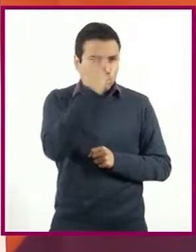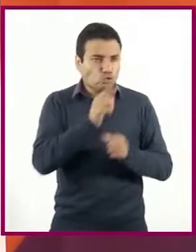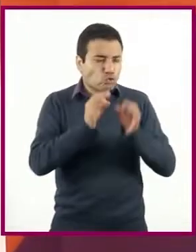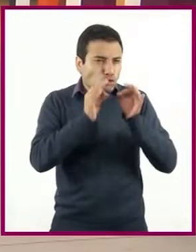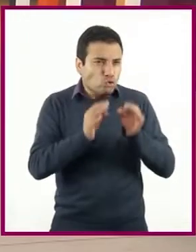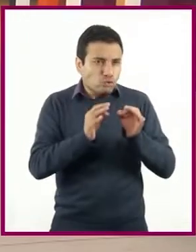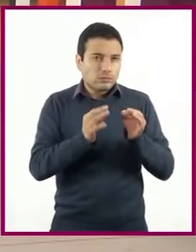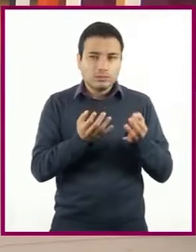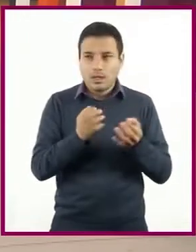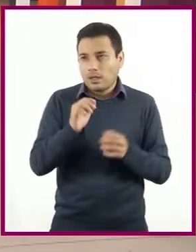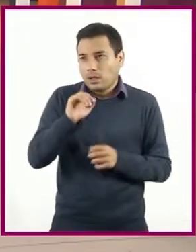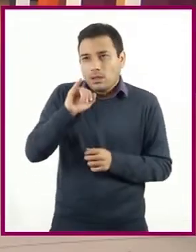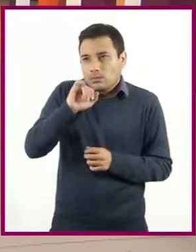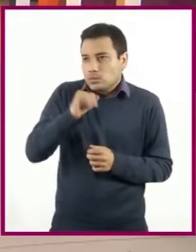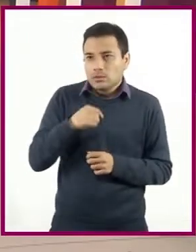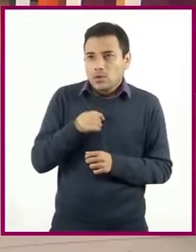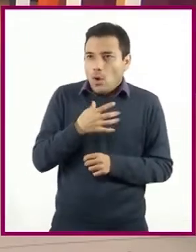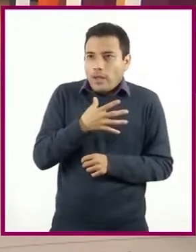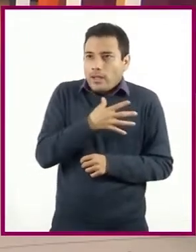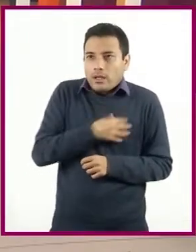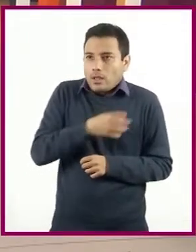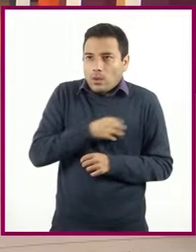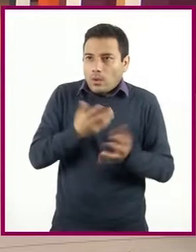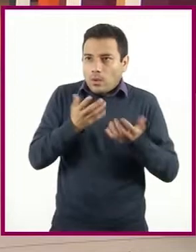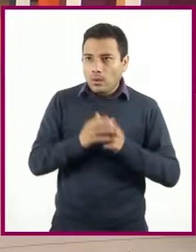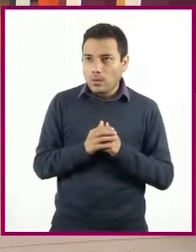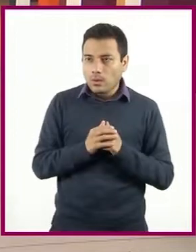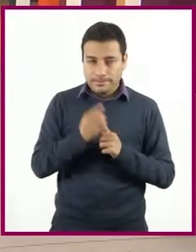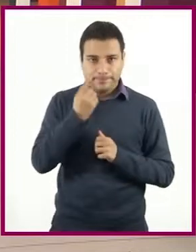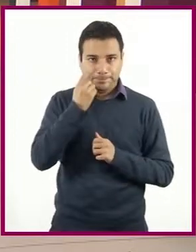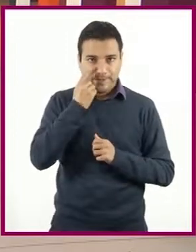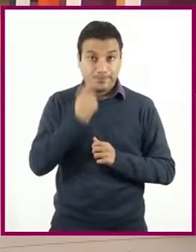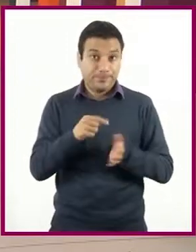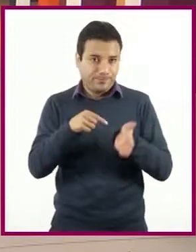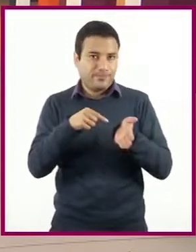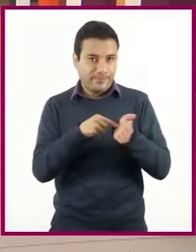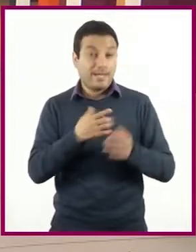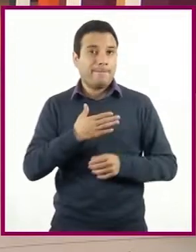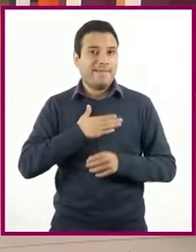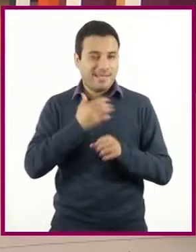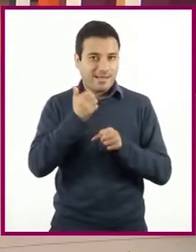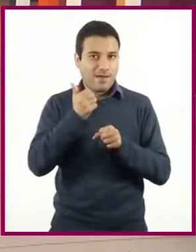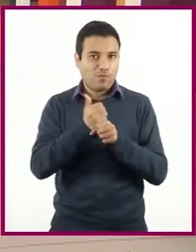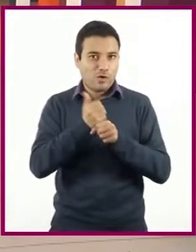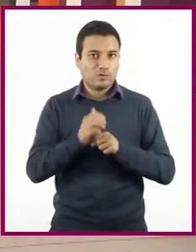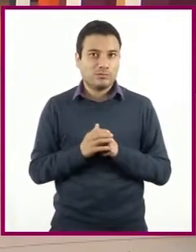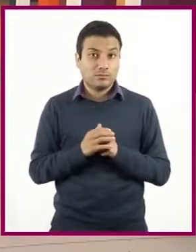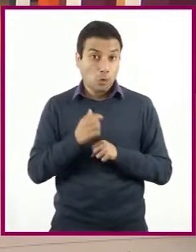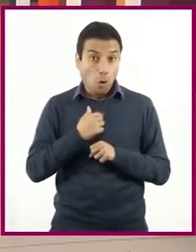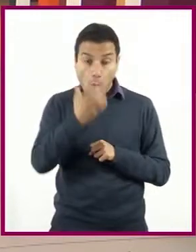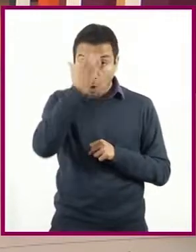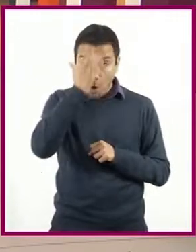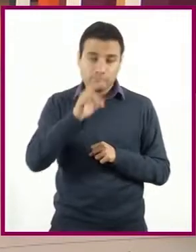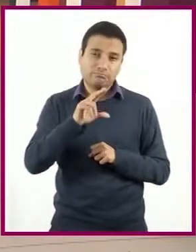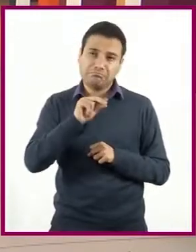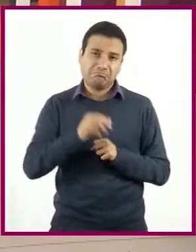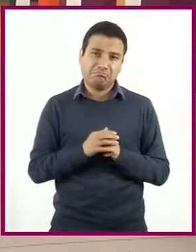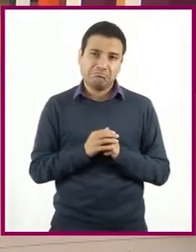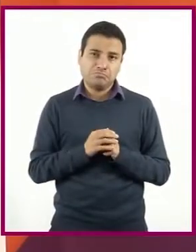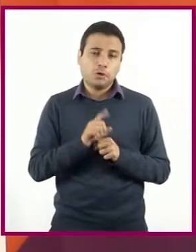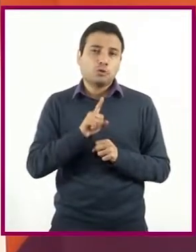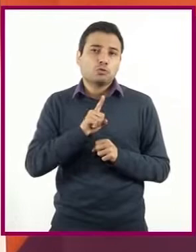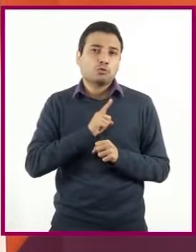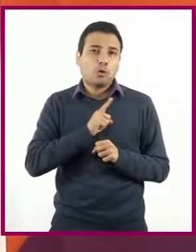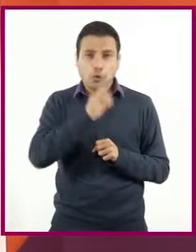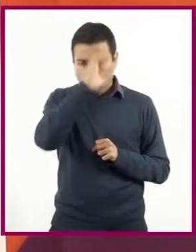Pues claro, por eso soy su hijo. Mira. Ellos son mis abuelitos. No los conocí. Solo tengo estas fotos de